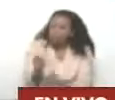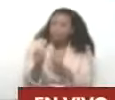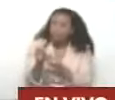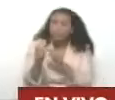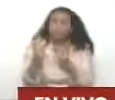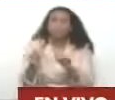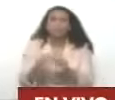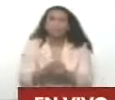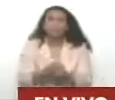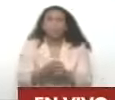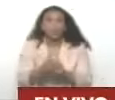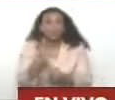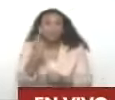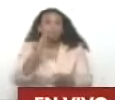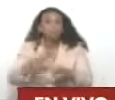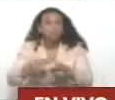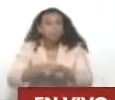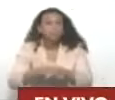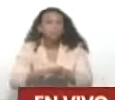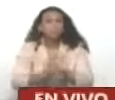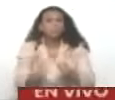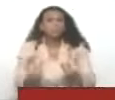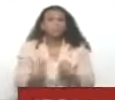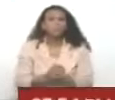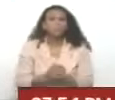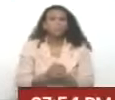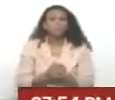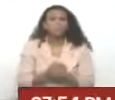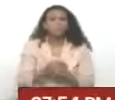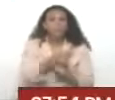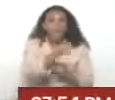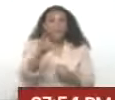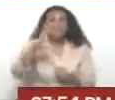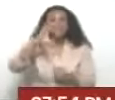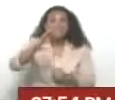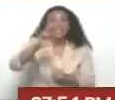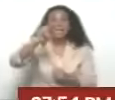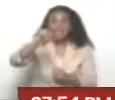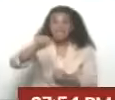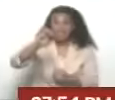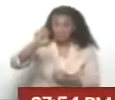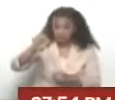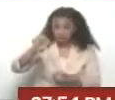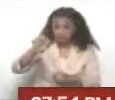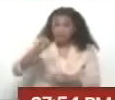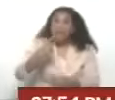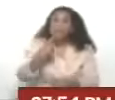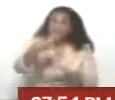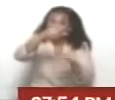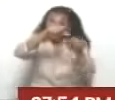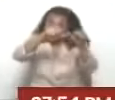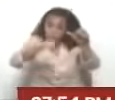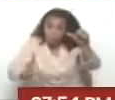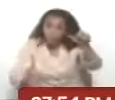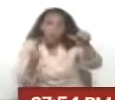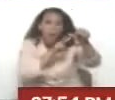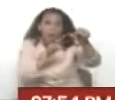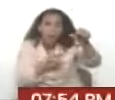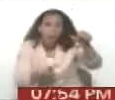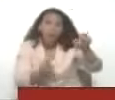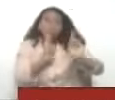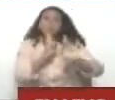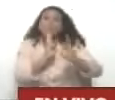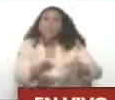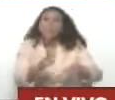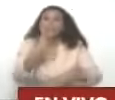una vez que el CNE lea los resultados del 28